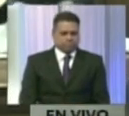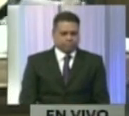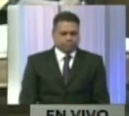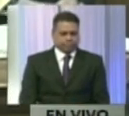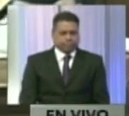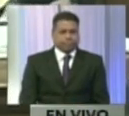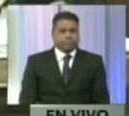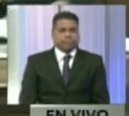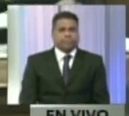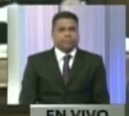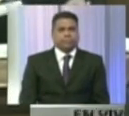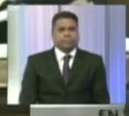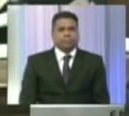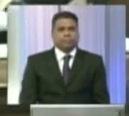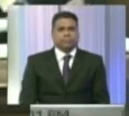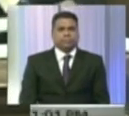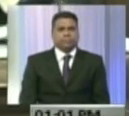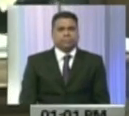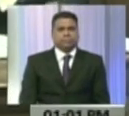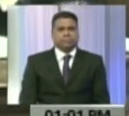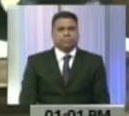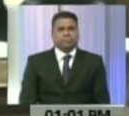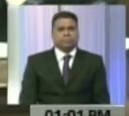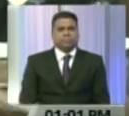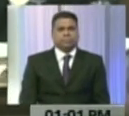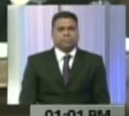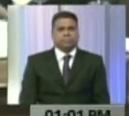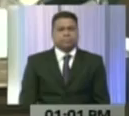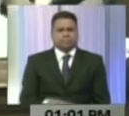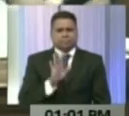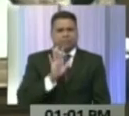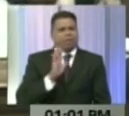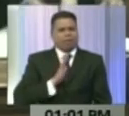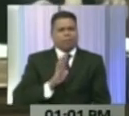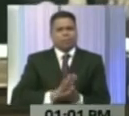Ya va que aquí. No, sigamos, que aquí sigue.